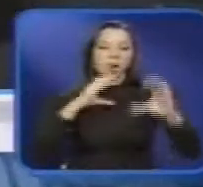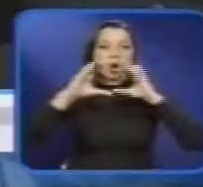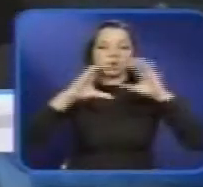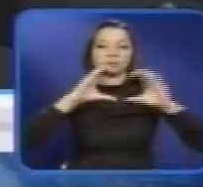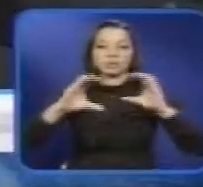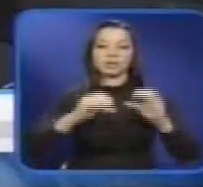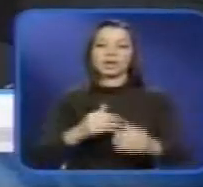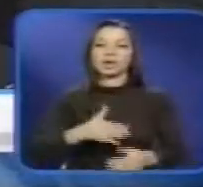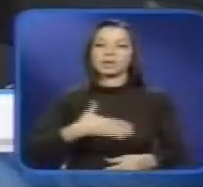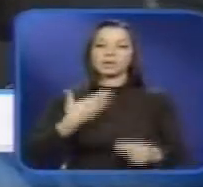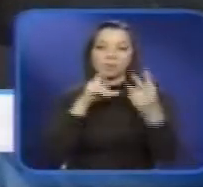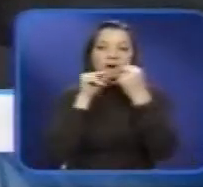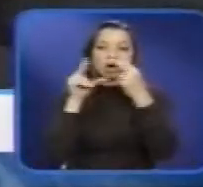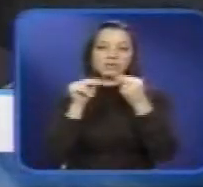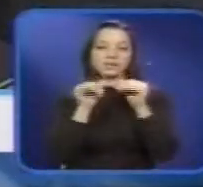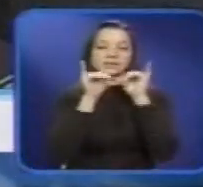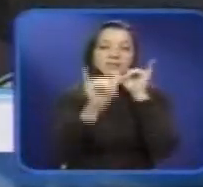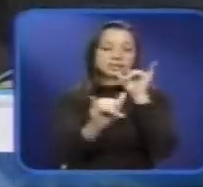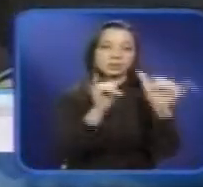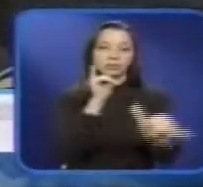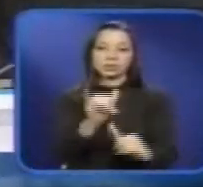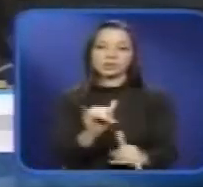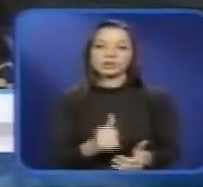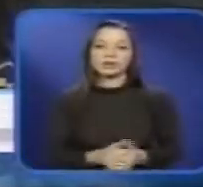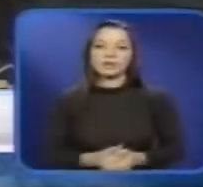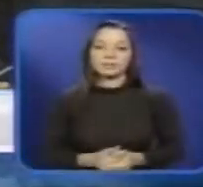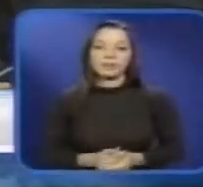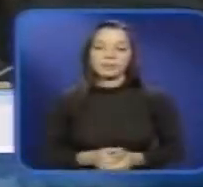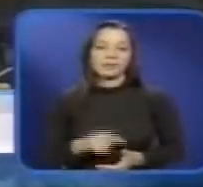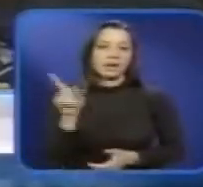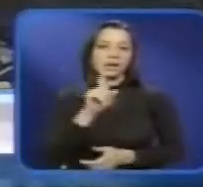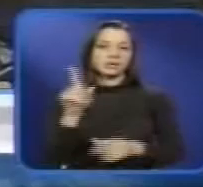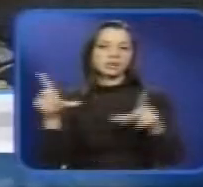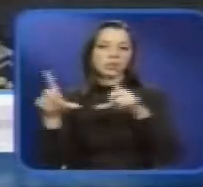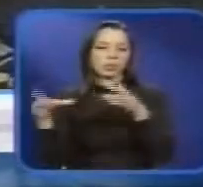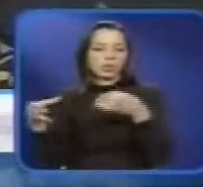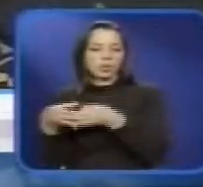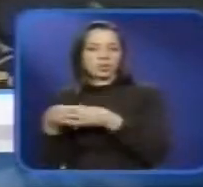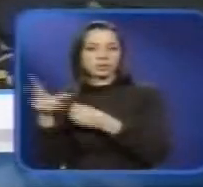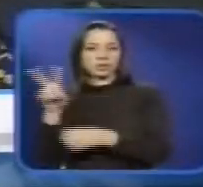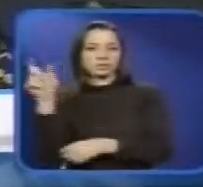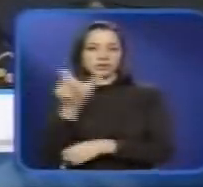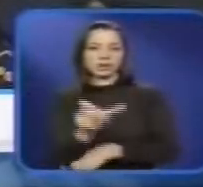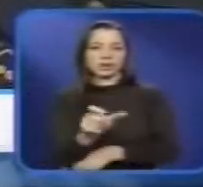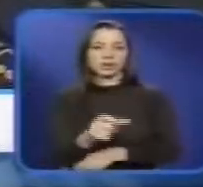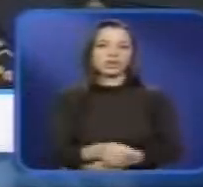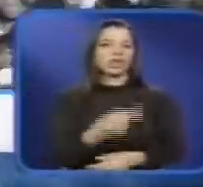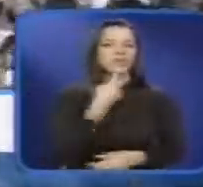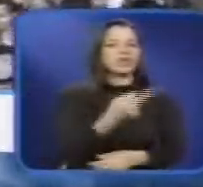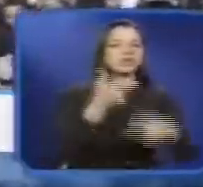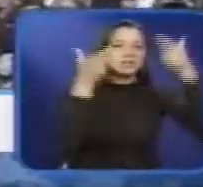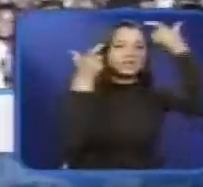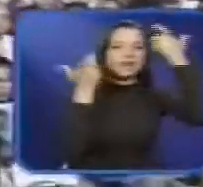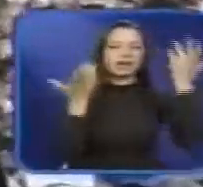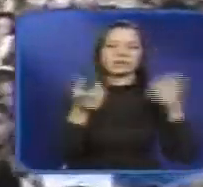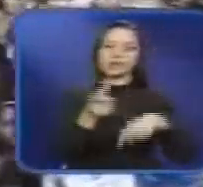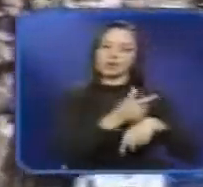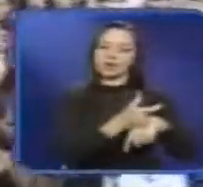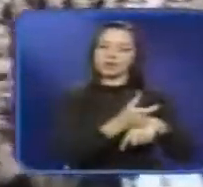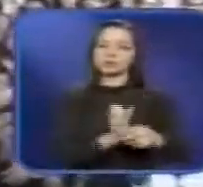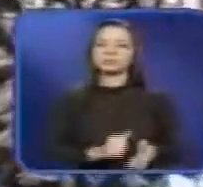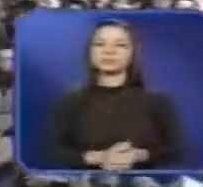podemos hablar podemos poner denuncia o sea es un medio que no es de un grupito de venezolanos como como lo hace crear el gobierno por su parte y